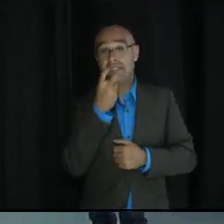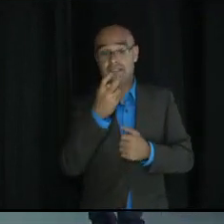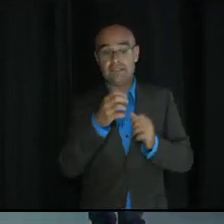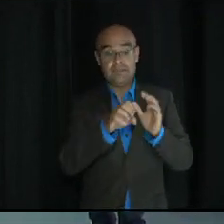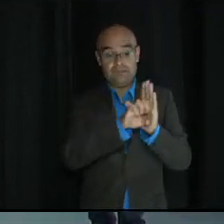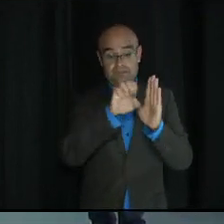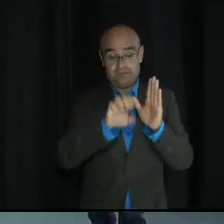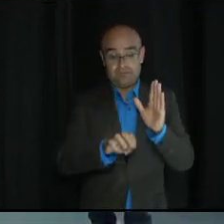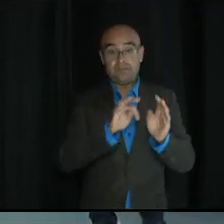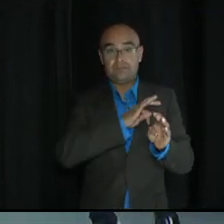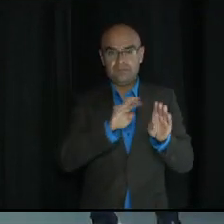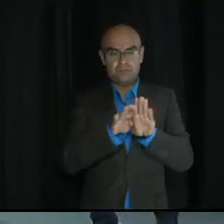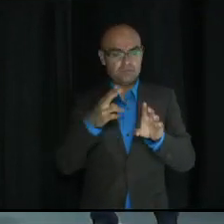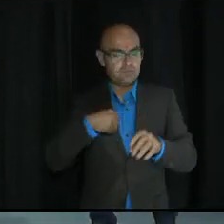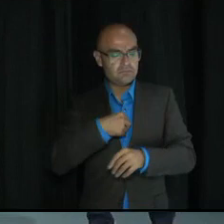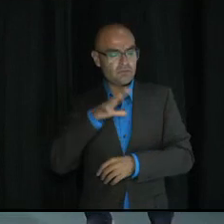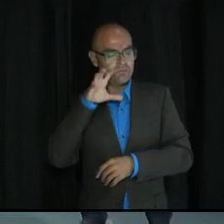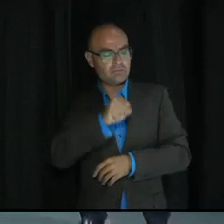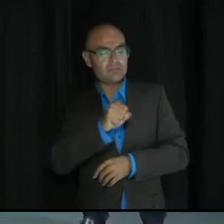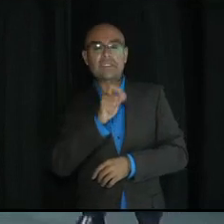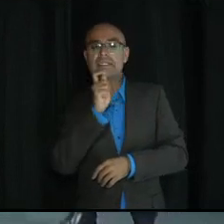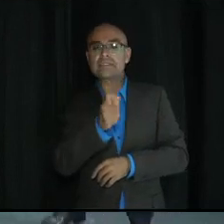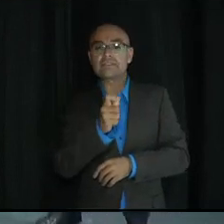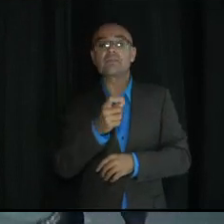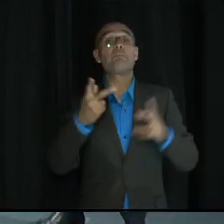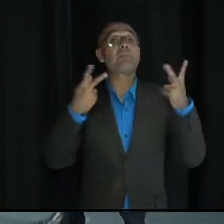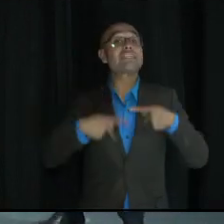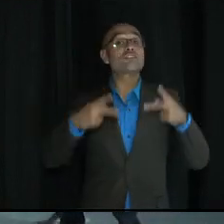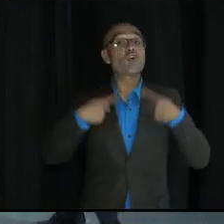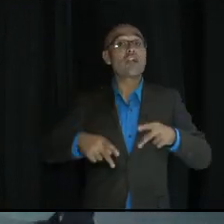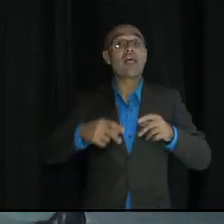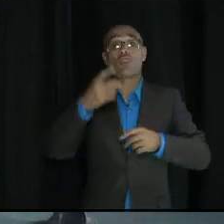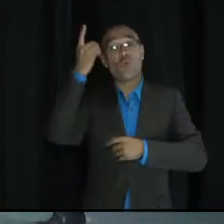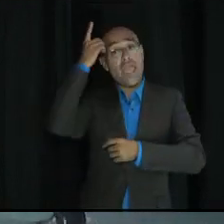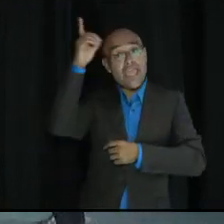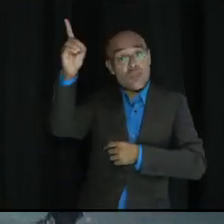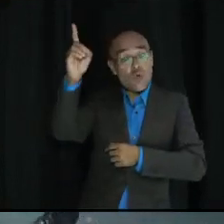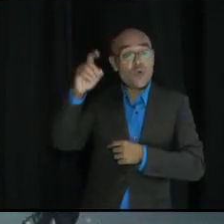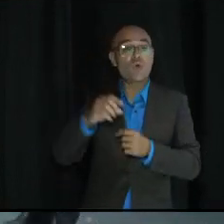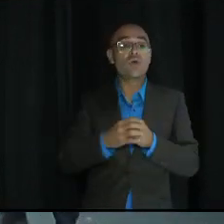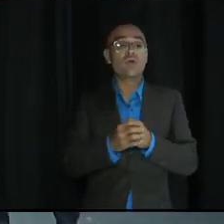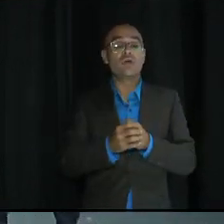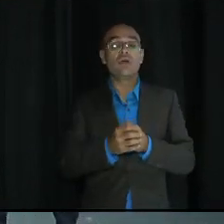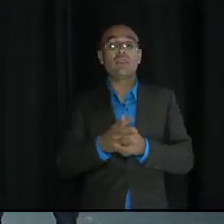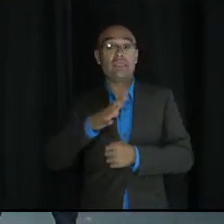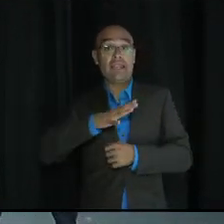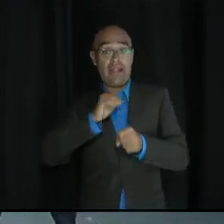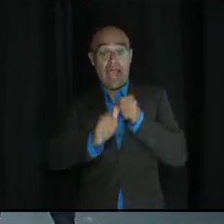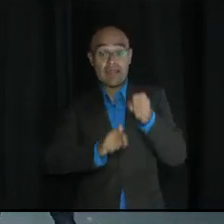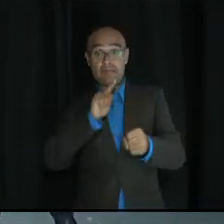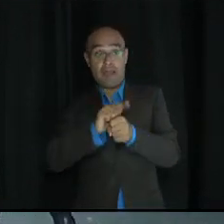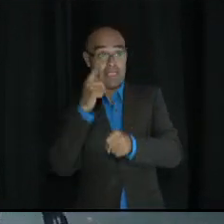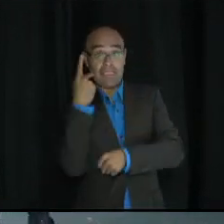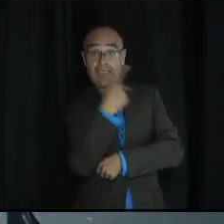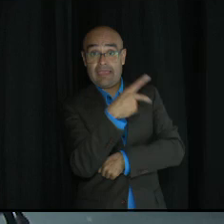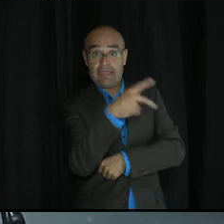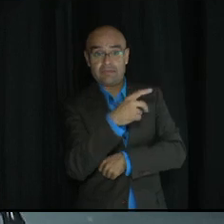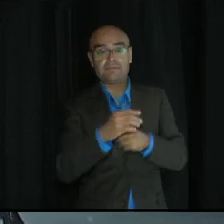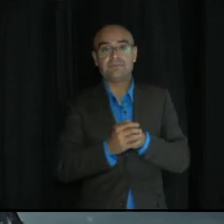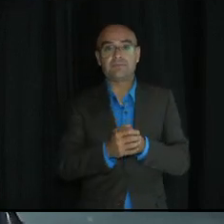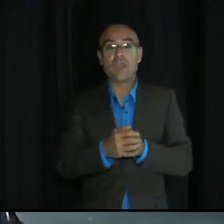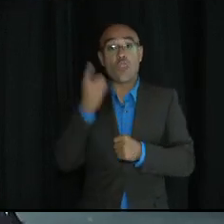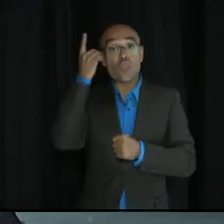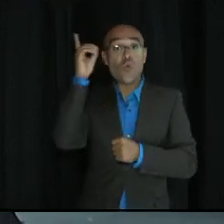interpretativo, que todos los tenedores, poseedores, dueños, etcétera, que tengan a su cargo un animal, pues es una